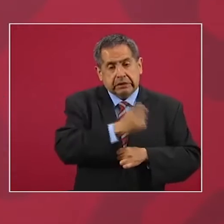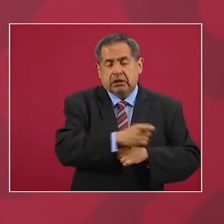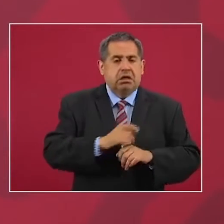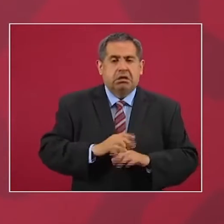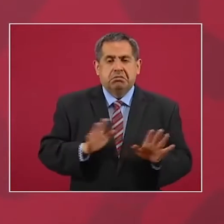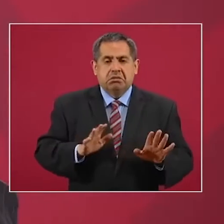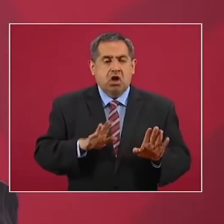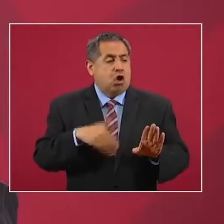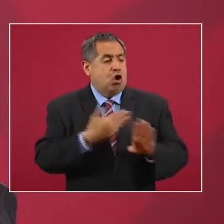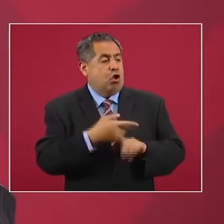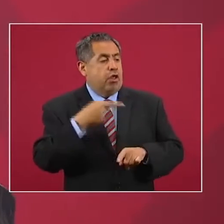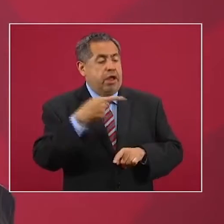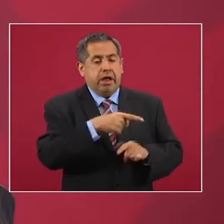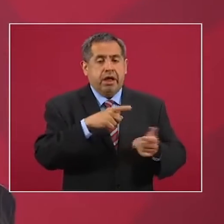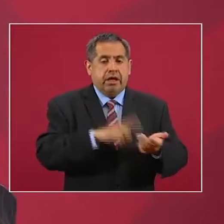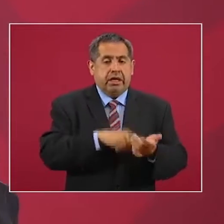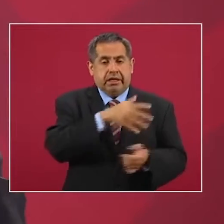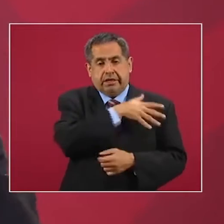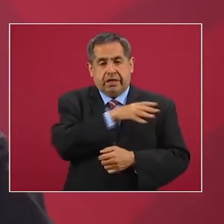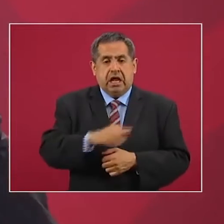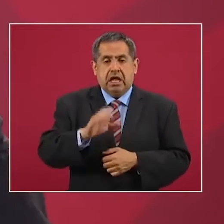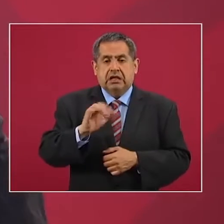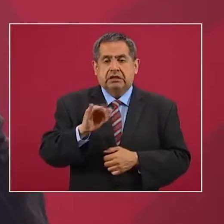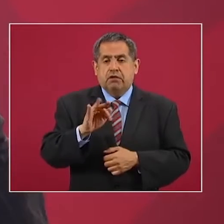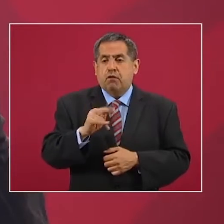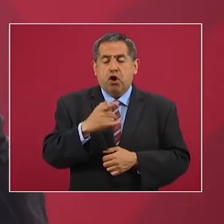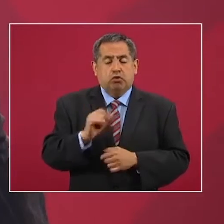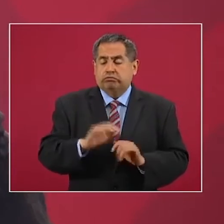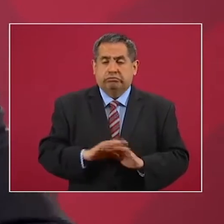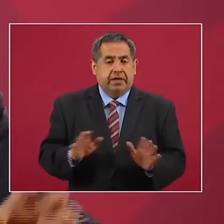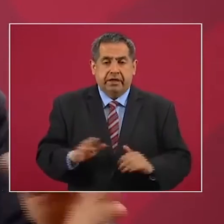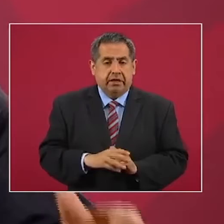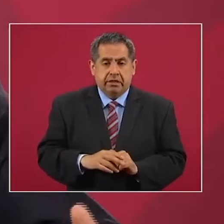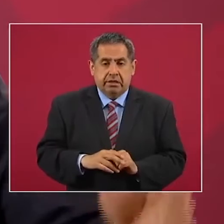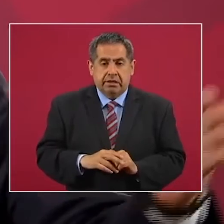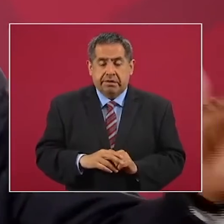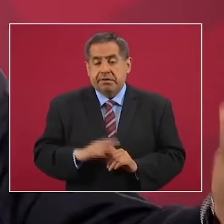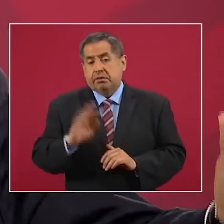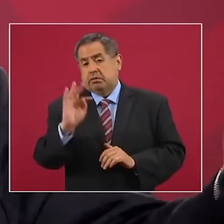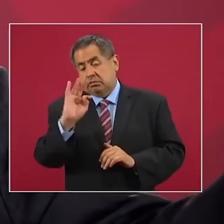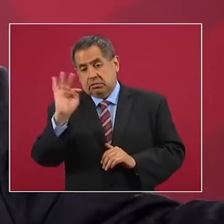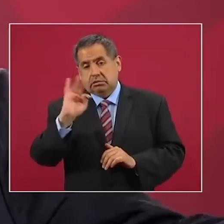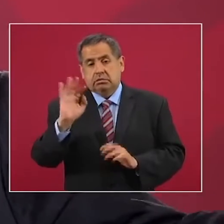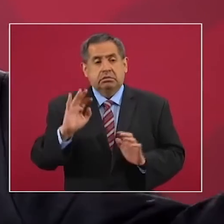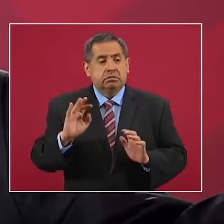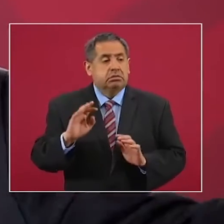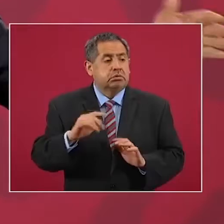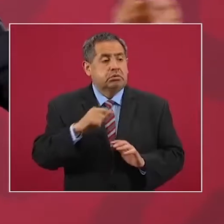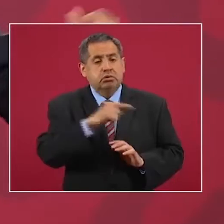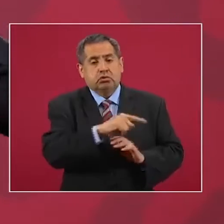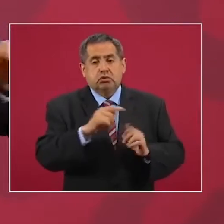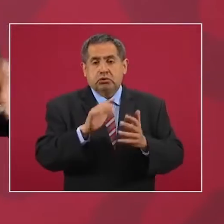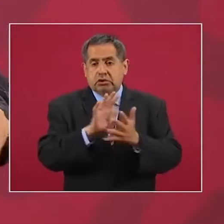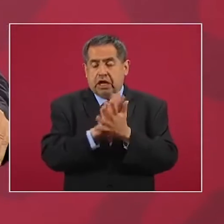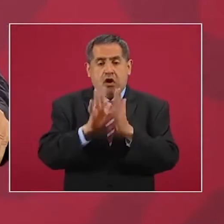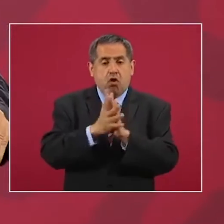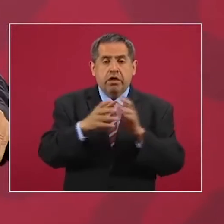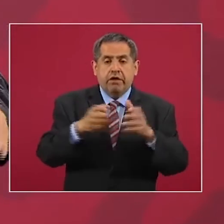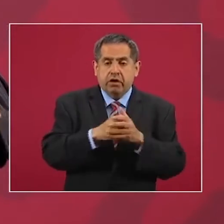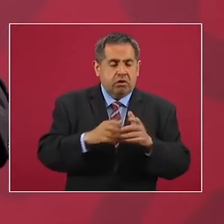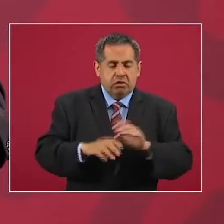en contra de el general sin fuegos que tenga que ver con narcotráfico